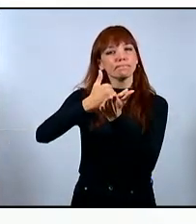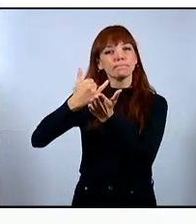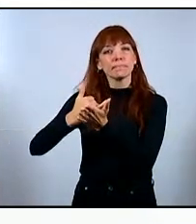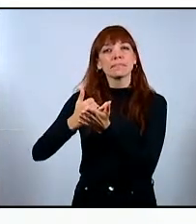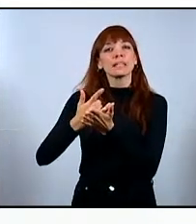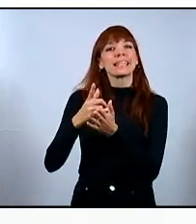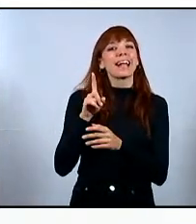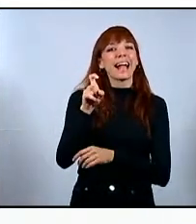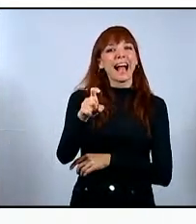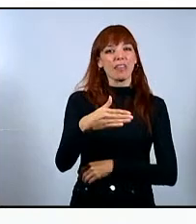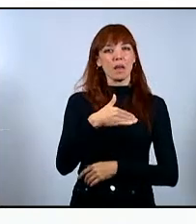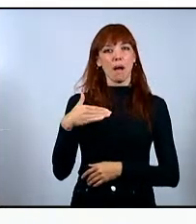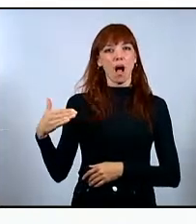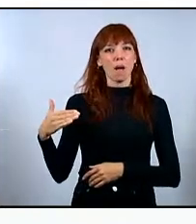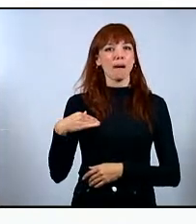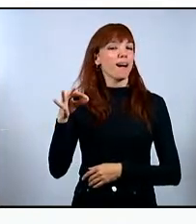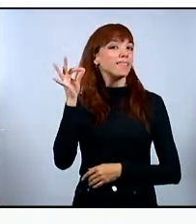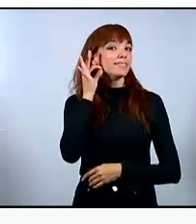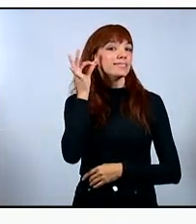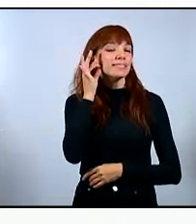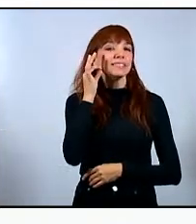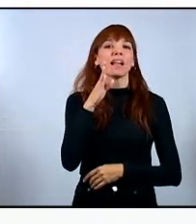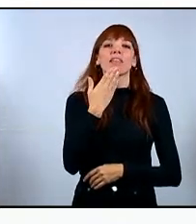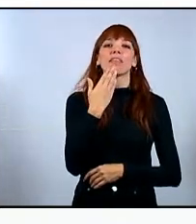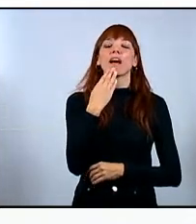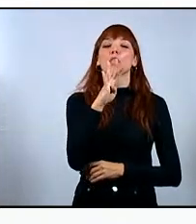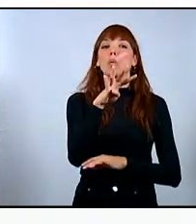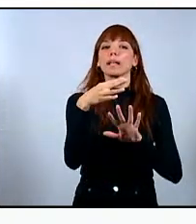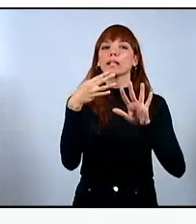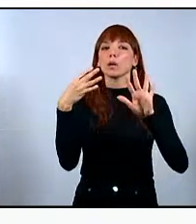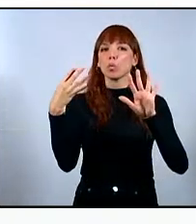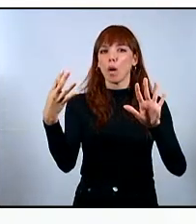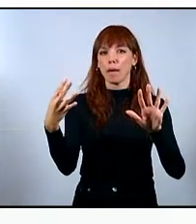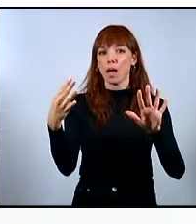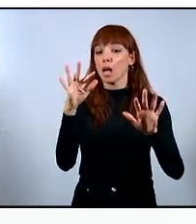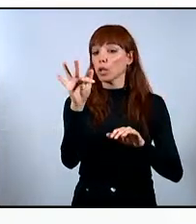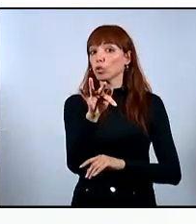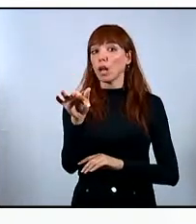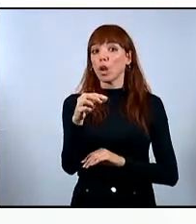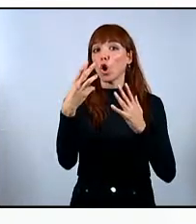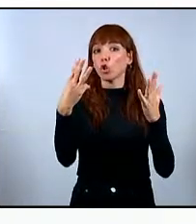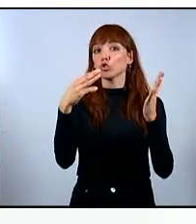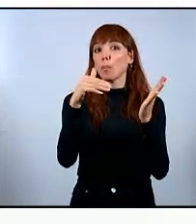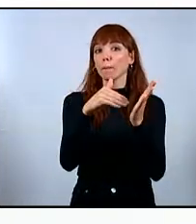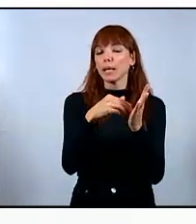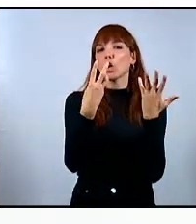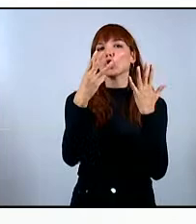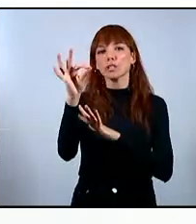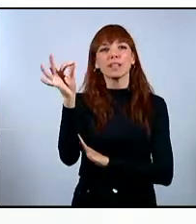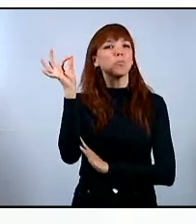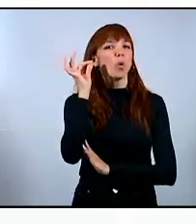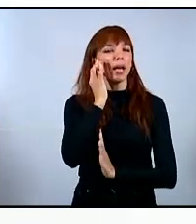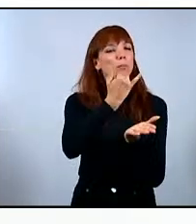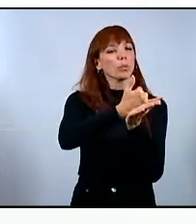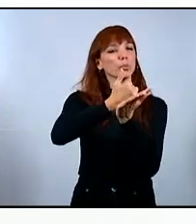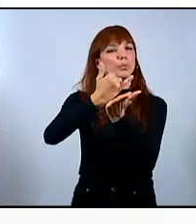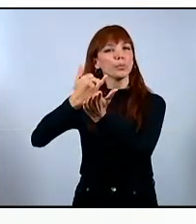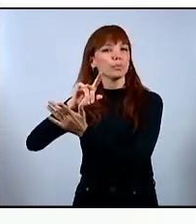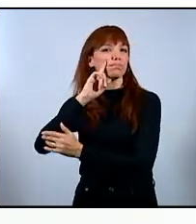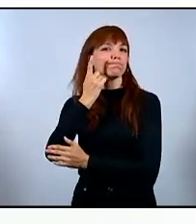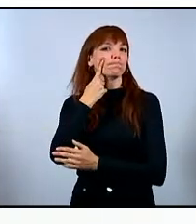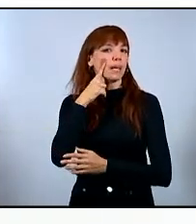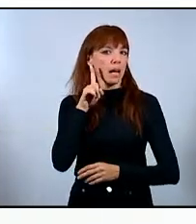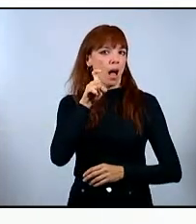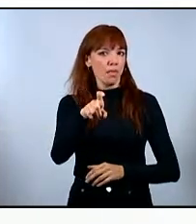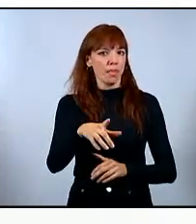mama a todas las mujeres de 49 años. Estamos hablando de un total de 8.080 mujeres. A partir del primer trimestre del